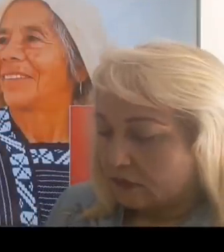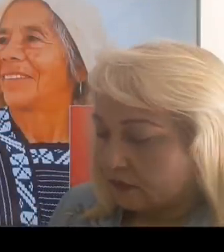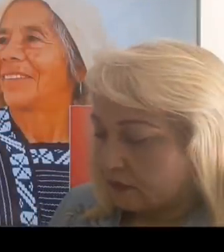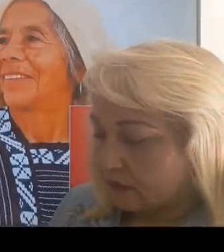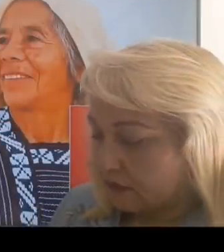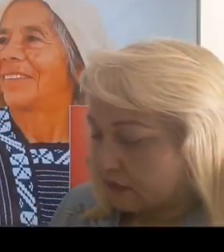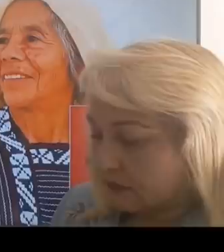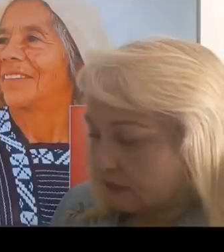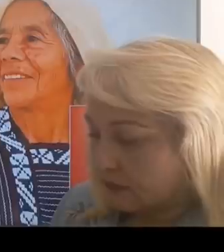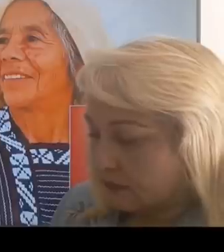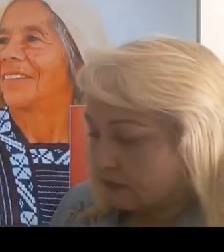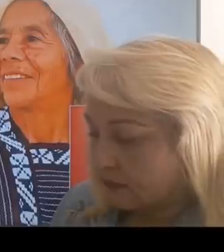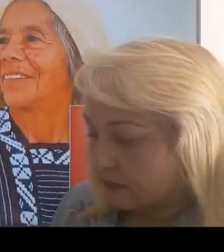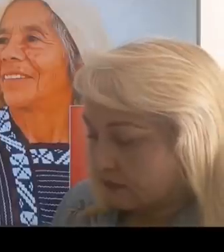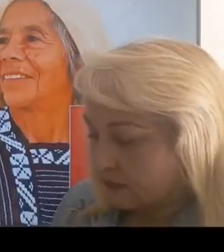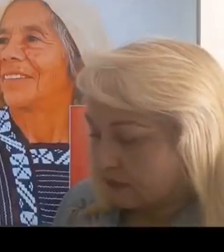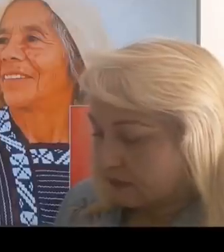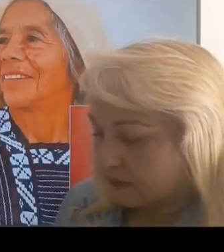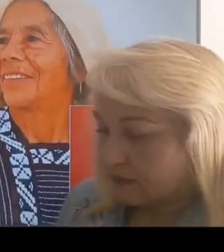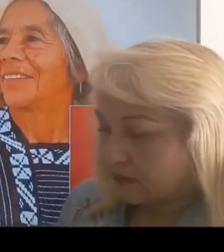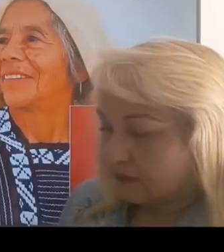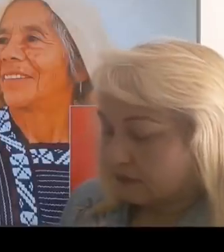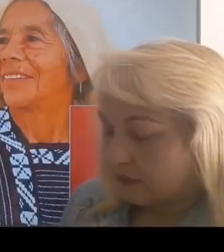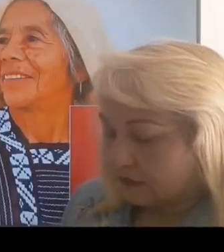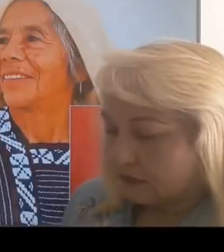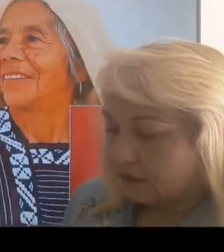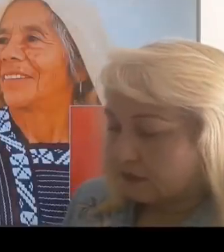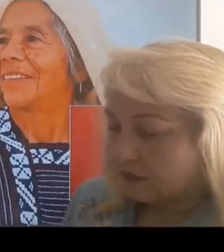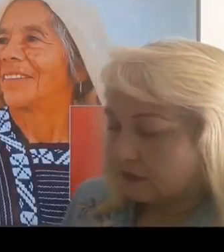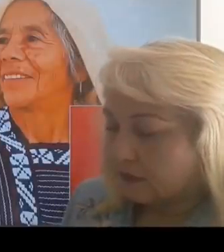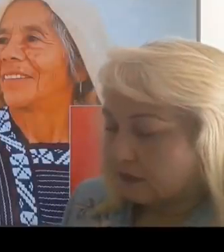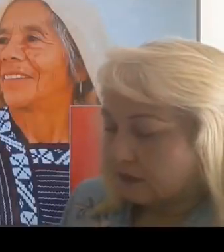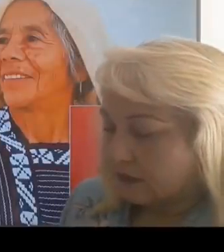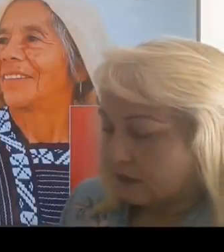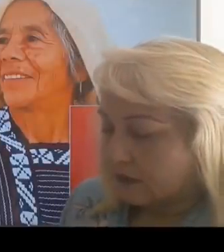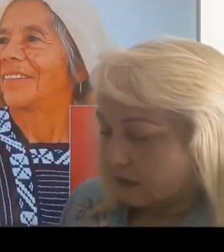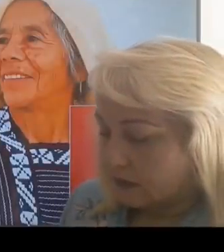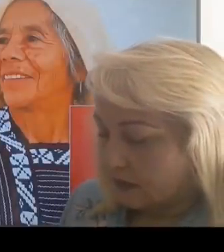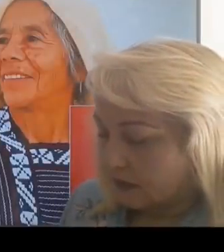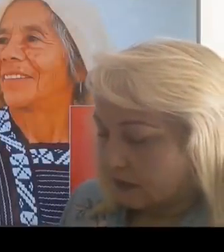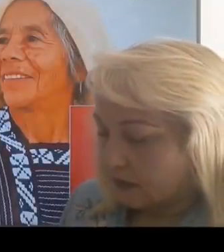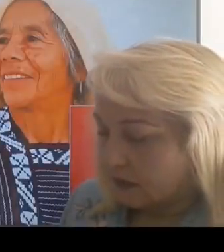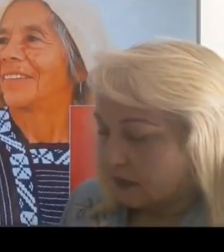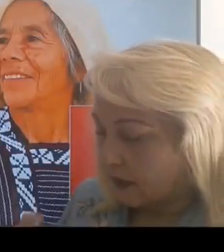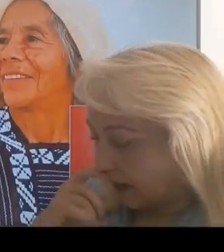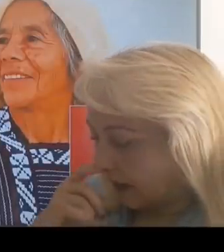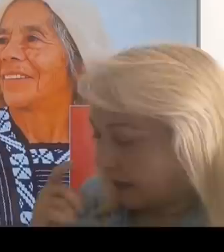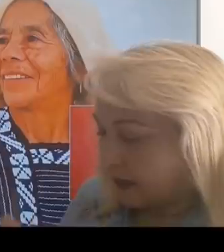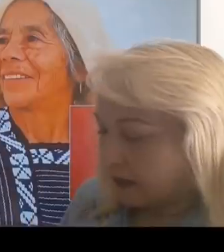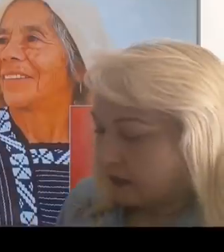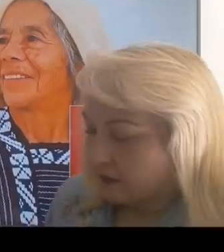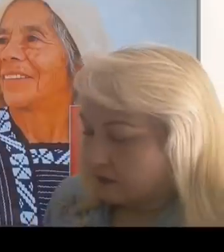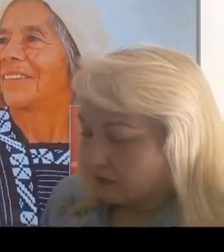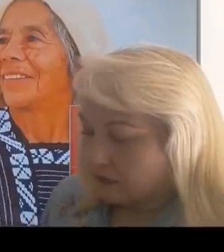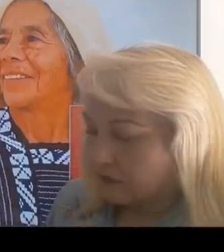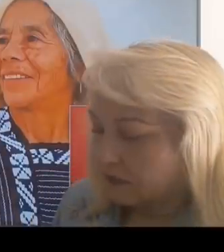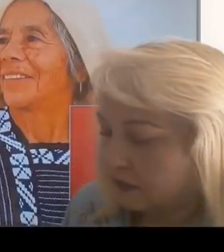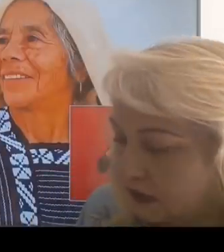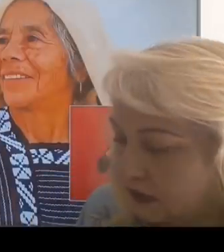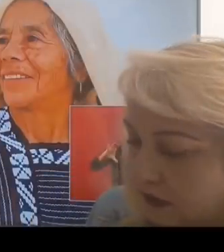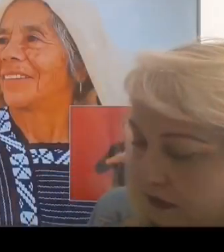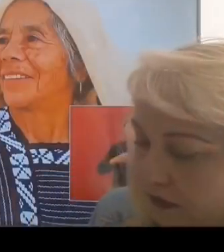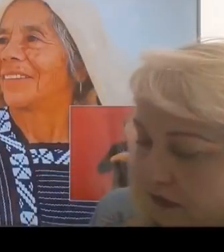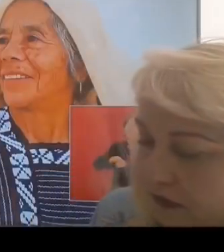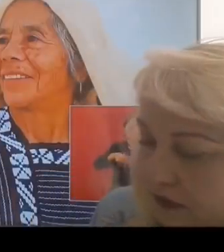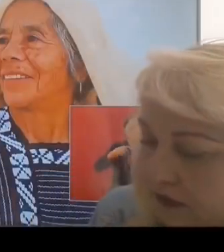las poblaciones indígenas de 65 en adelante. Así que, en medio de esta emergencia,